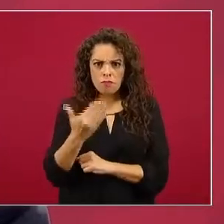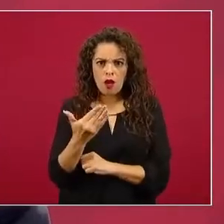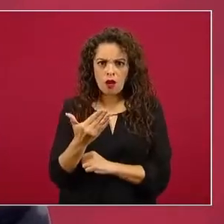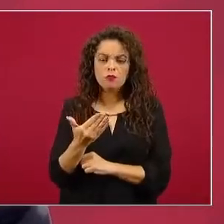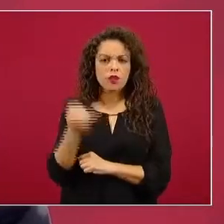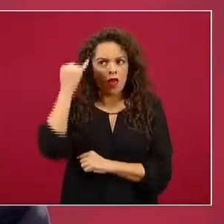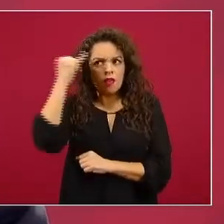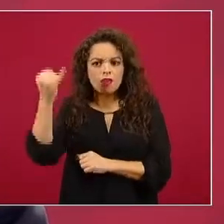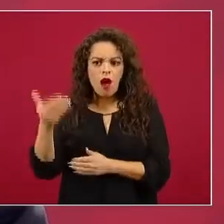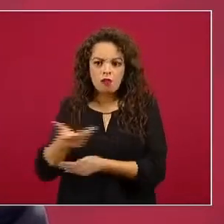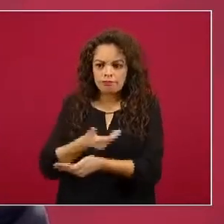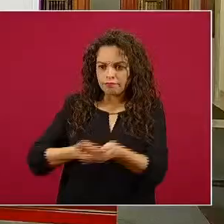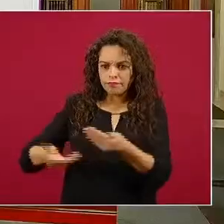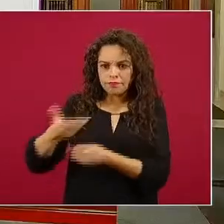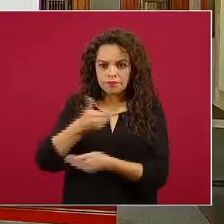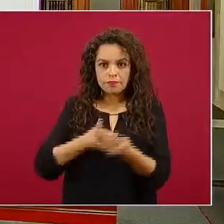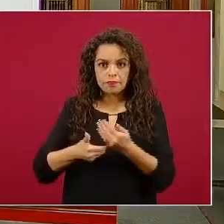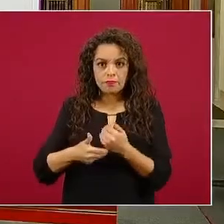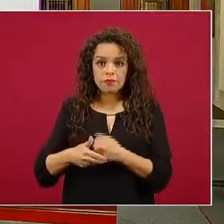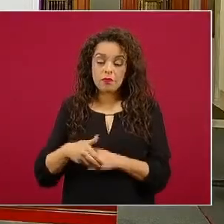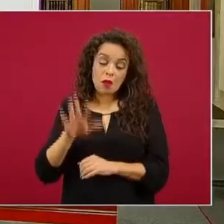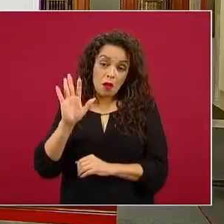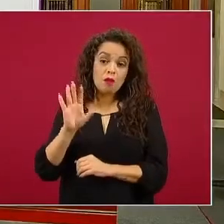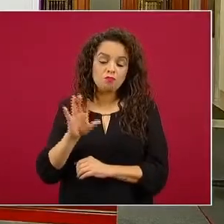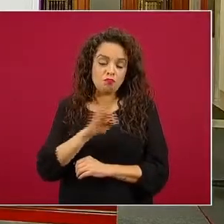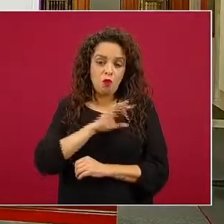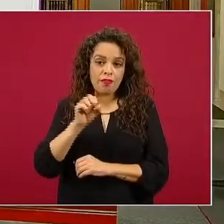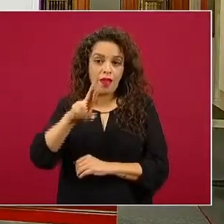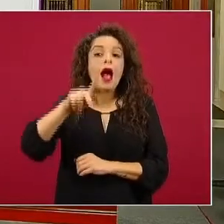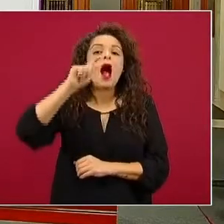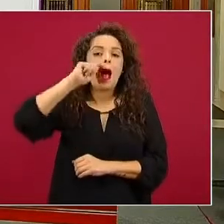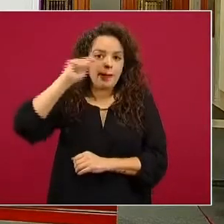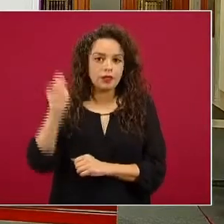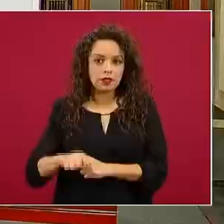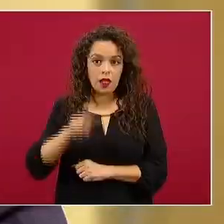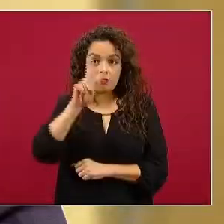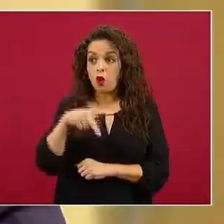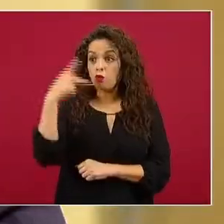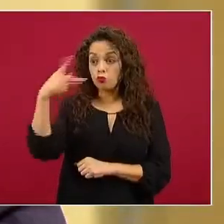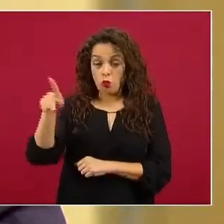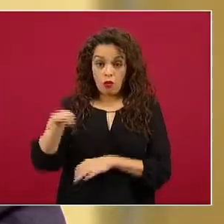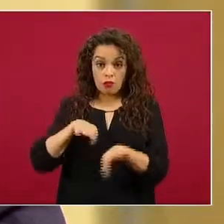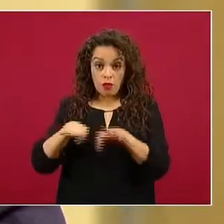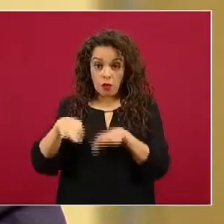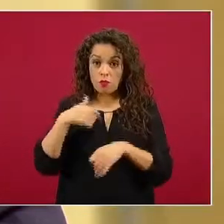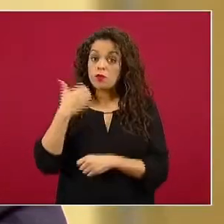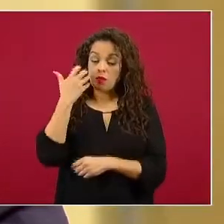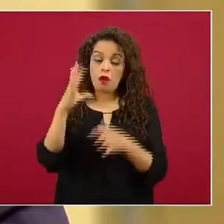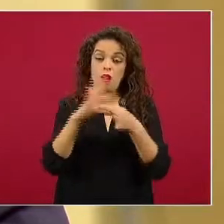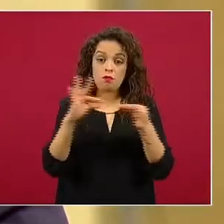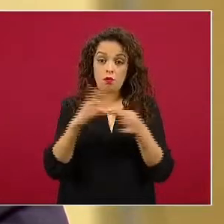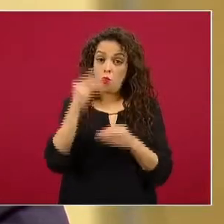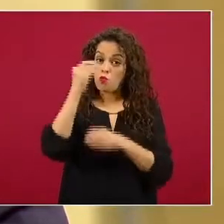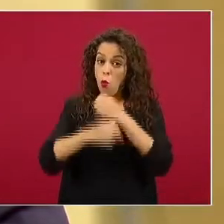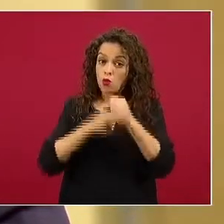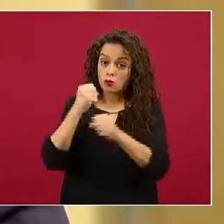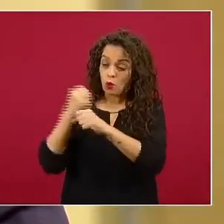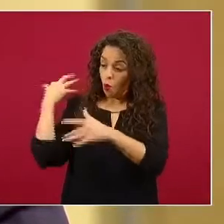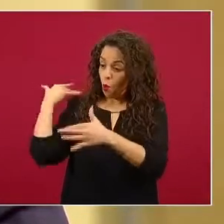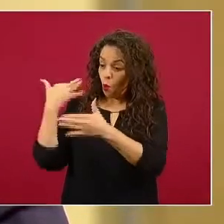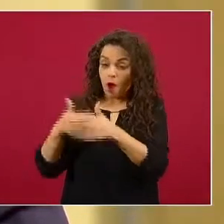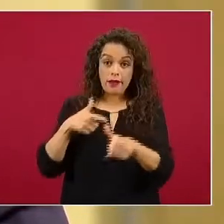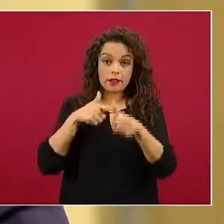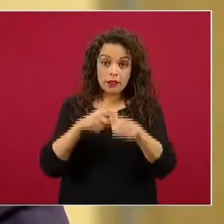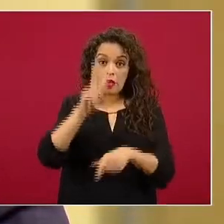intercambio de ideas, casi diría de amistad. Quiero destacar el trabajo que ha hecho AMANC a lo largo de todos estos años y el interés que